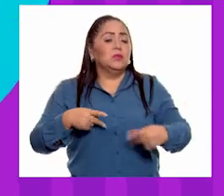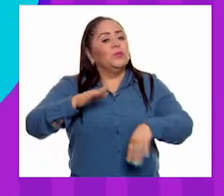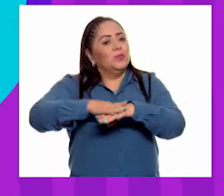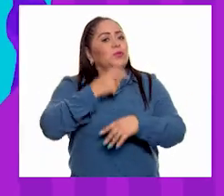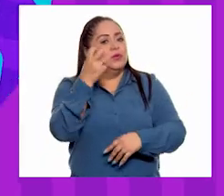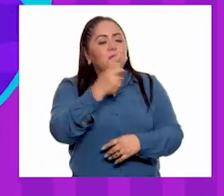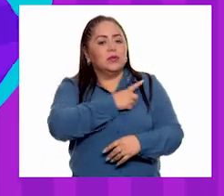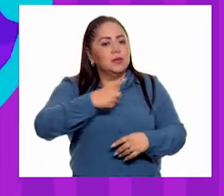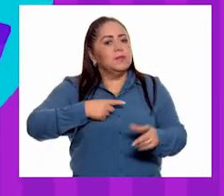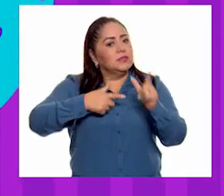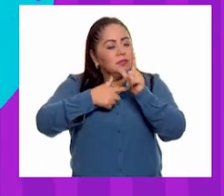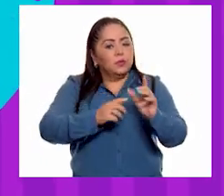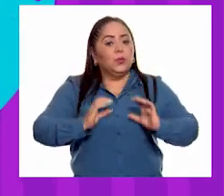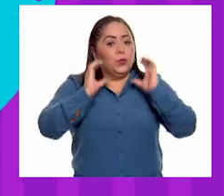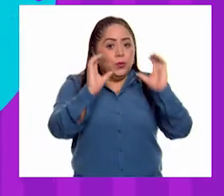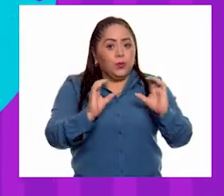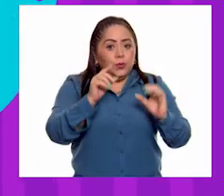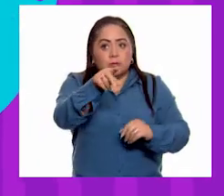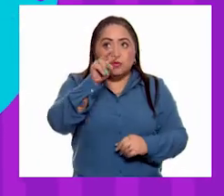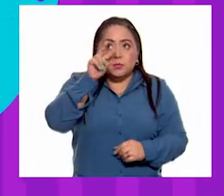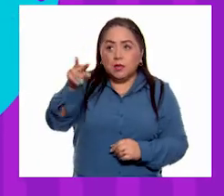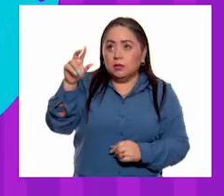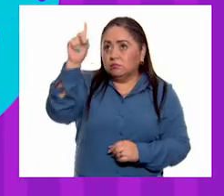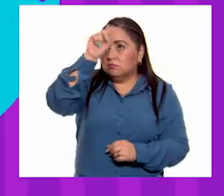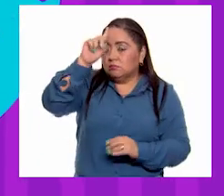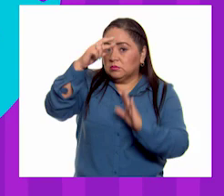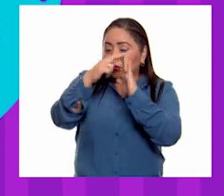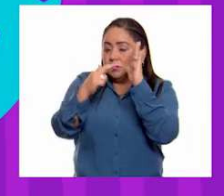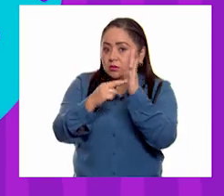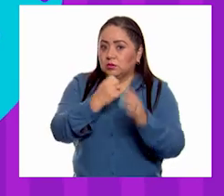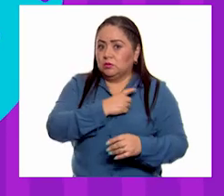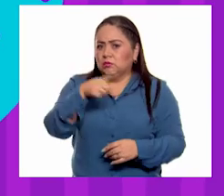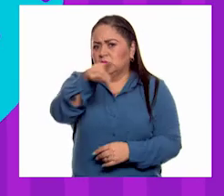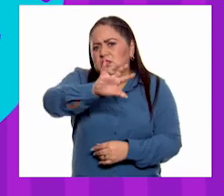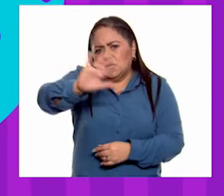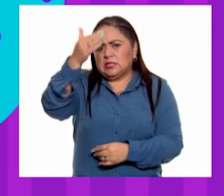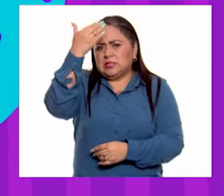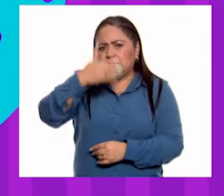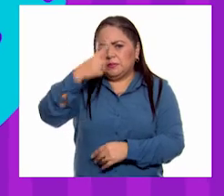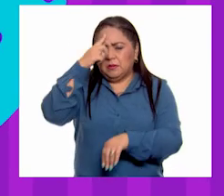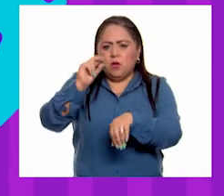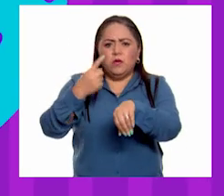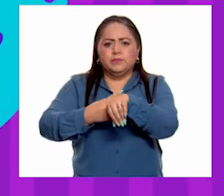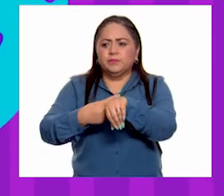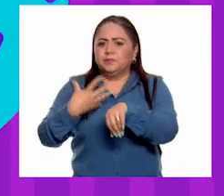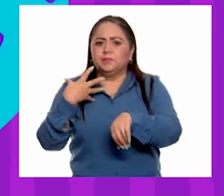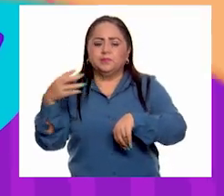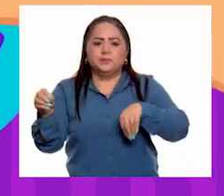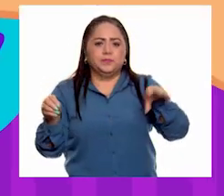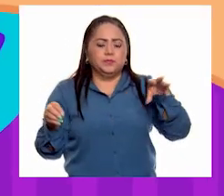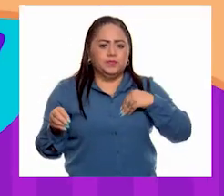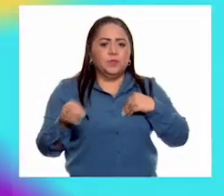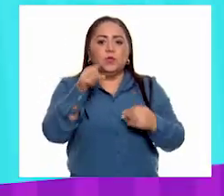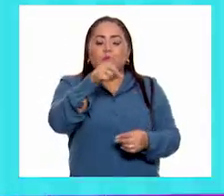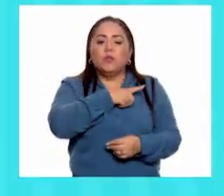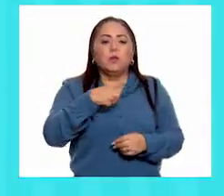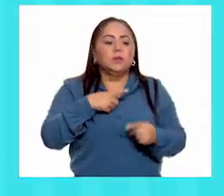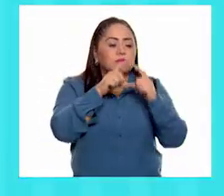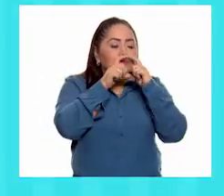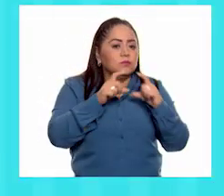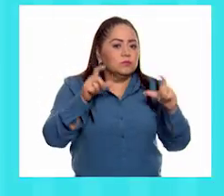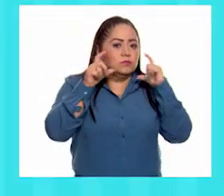personas. Por eso hay que continuar cuidándonos siguiendo las buenas prácticas que ya todos conocemos para evitar contagiarnos.